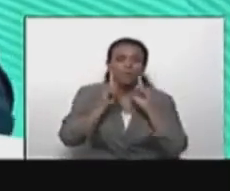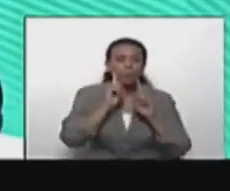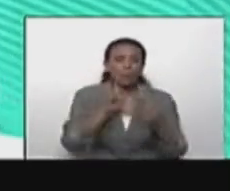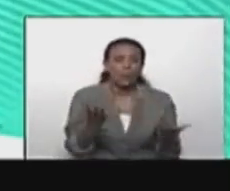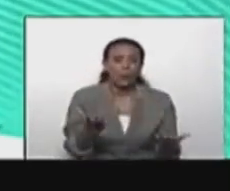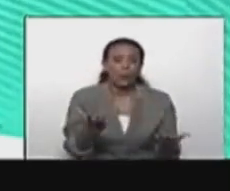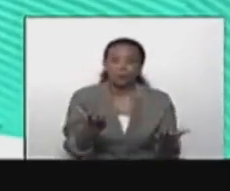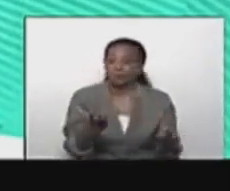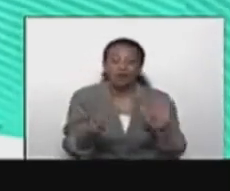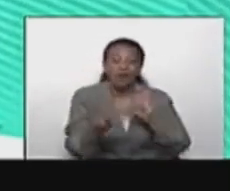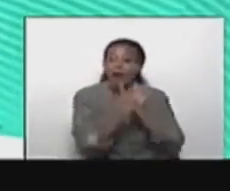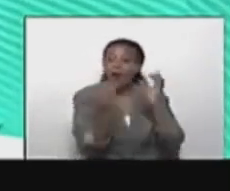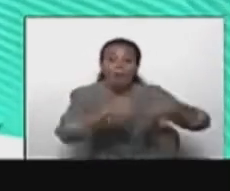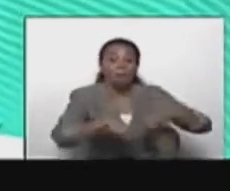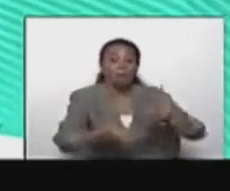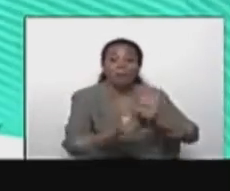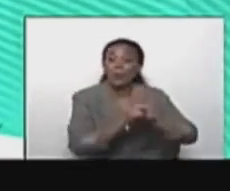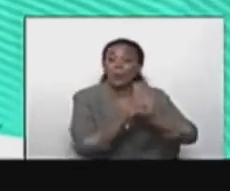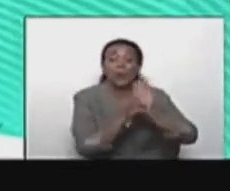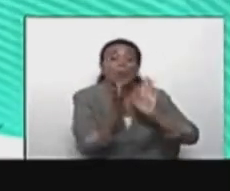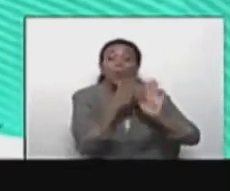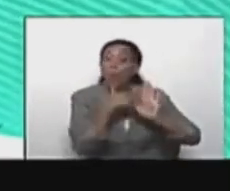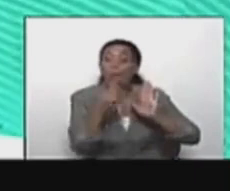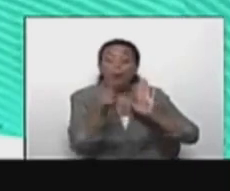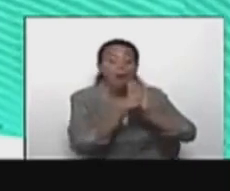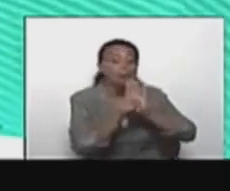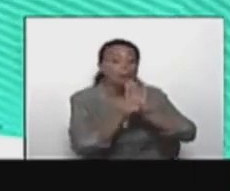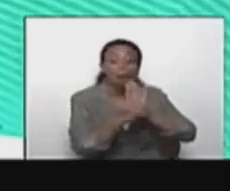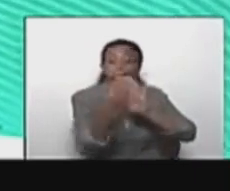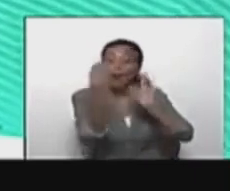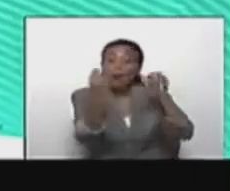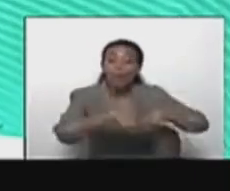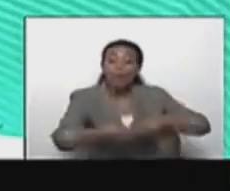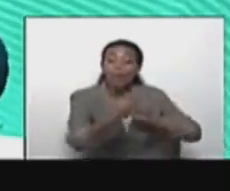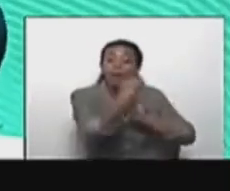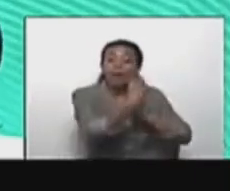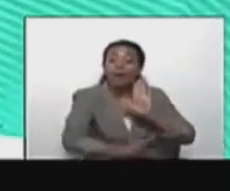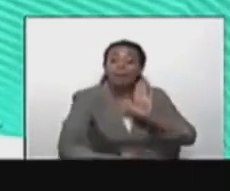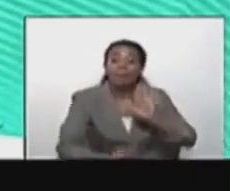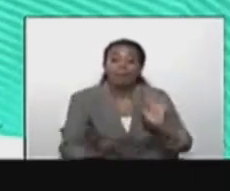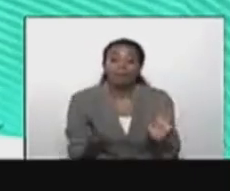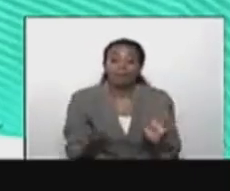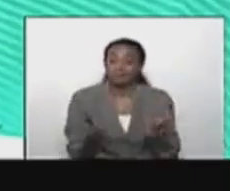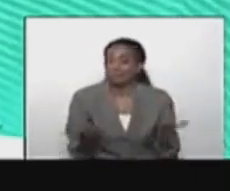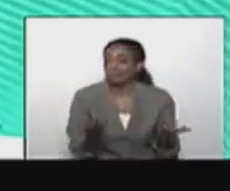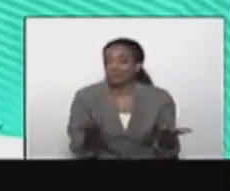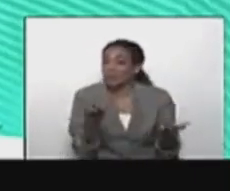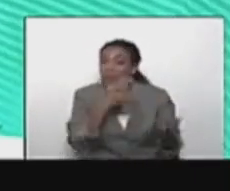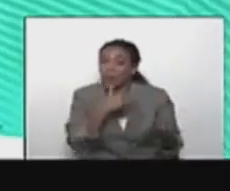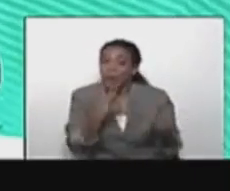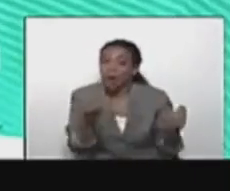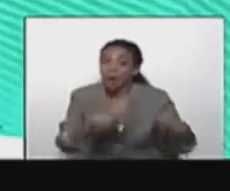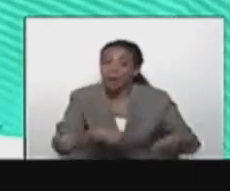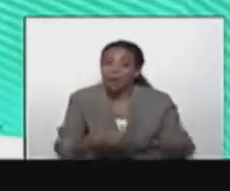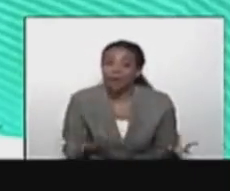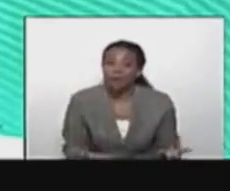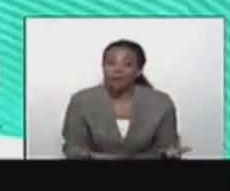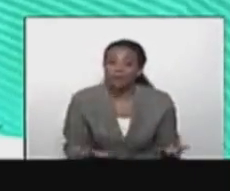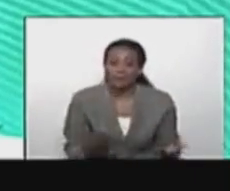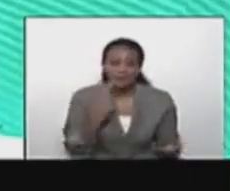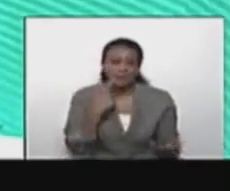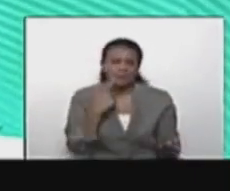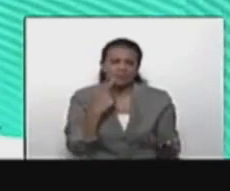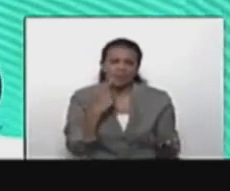Porque estás rompiendo el acuerdo. Estás dañando el acuerdo. Estás embasurando el acuerdo. Quienes sacan